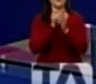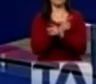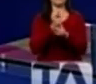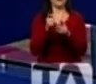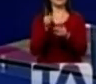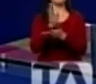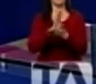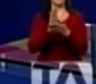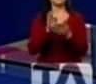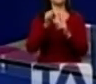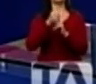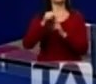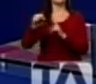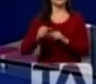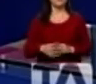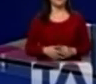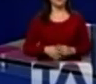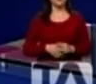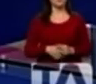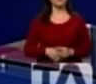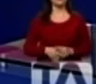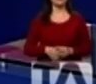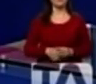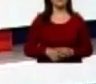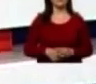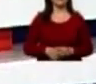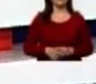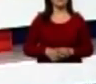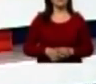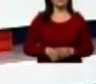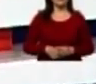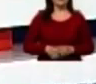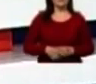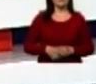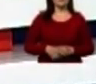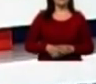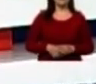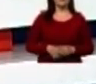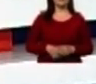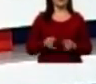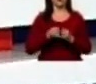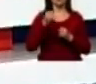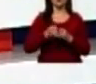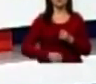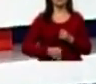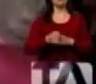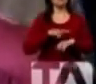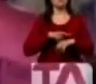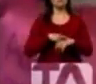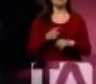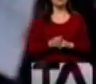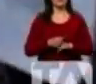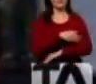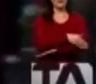diferentes situaciones que se presentan en sus barrios. Allí tenemos más información. Así es, y es información de última hora, Helen. Mucha atención. En la